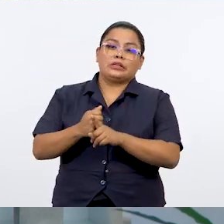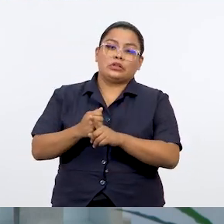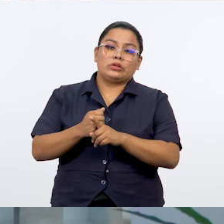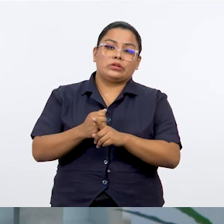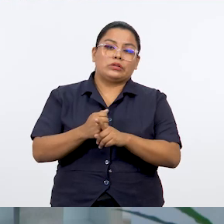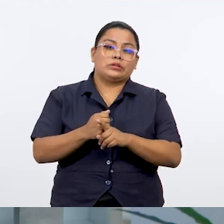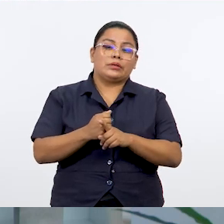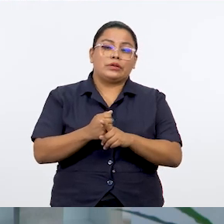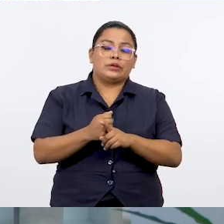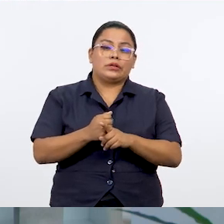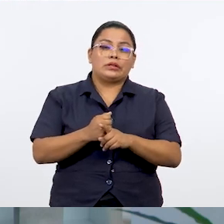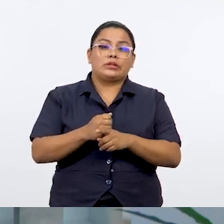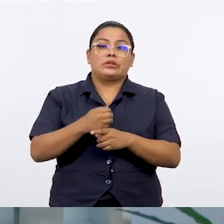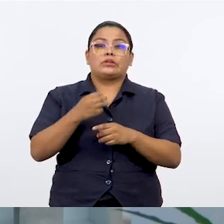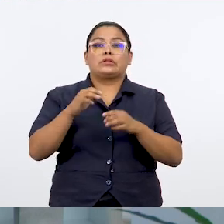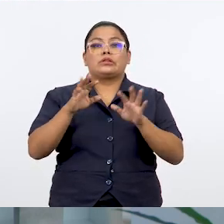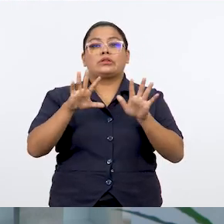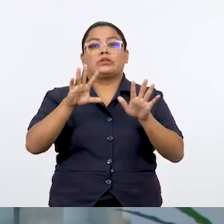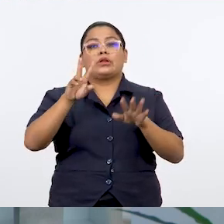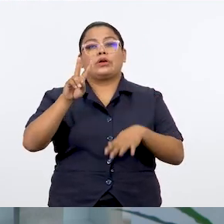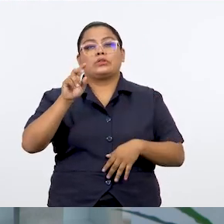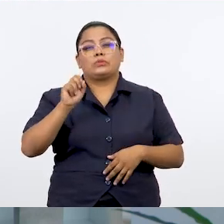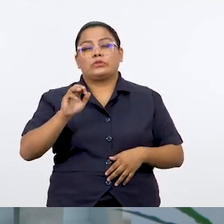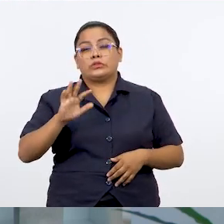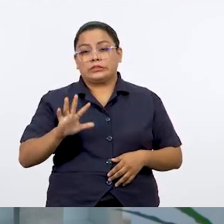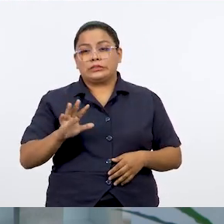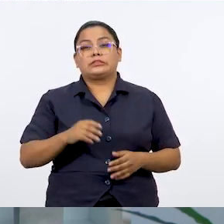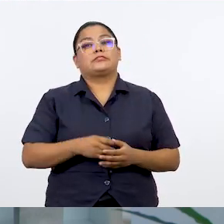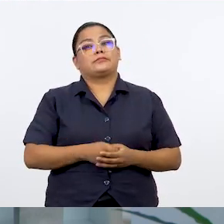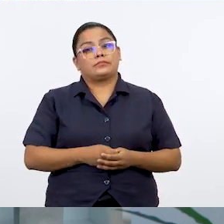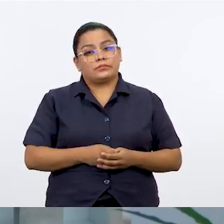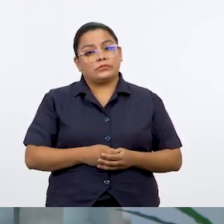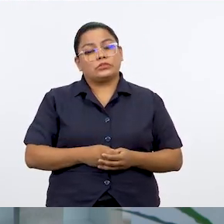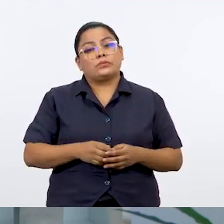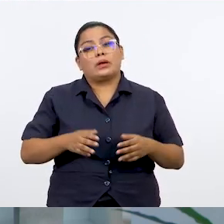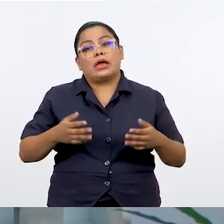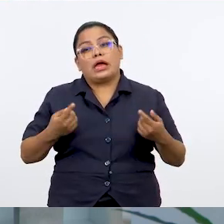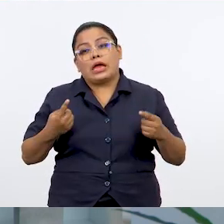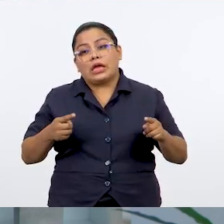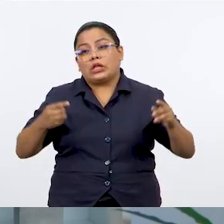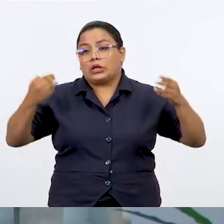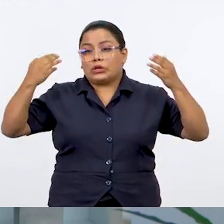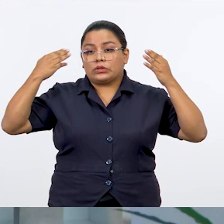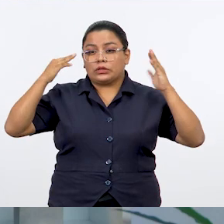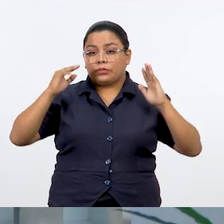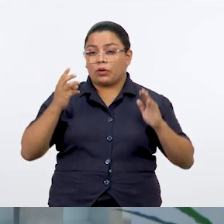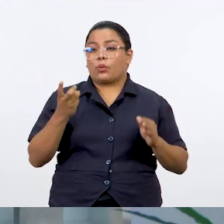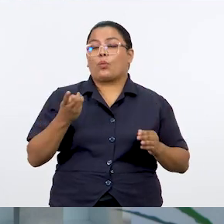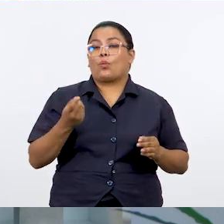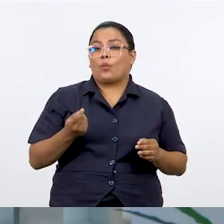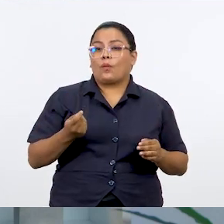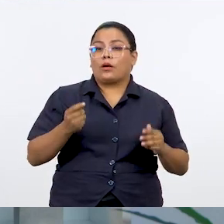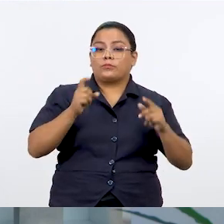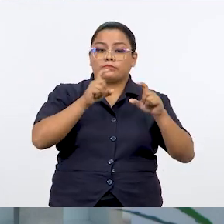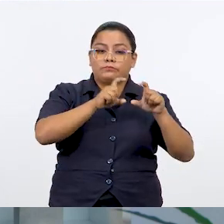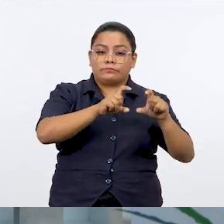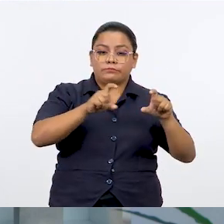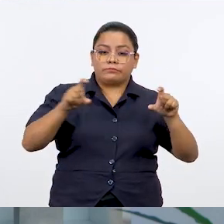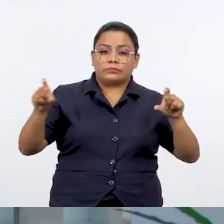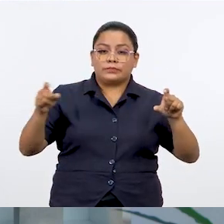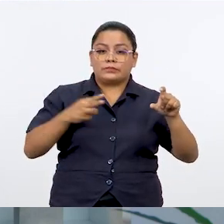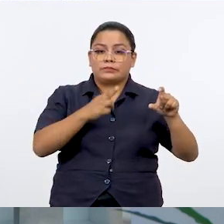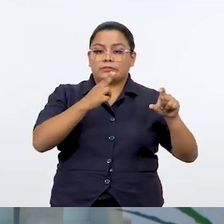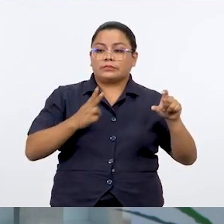pedacitos debe de medir 12.5. Solo que no sabemos cuántos pedacitos van a salir del